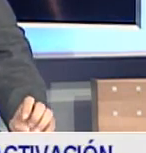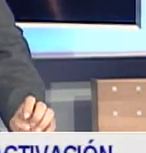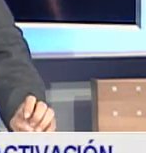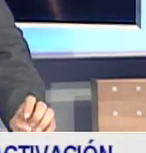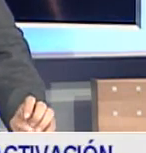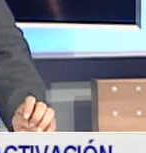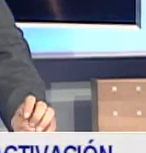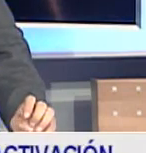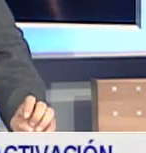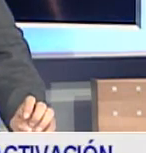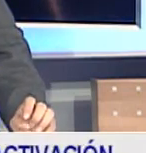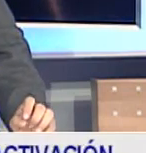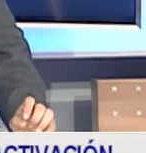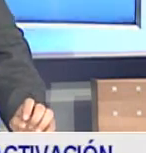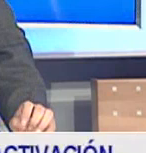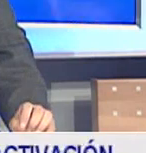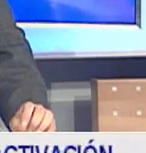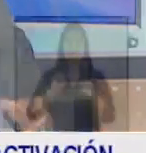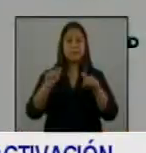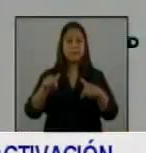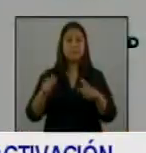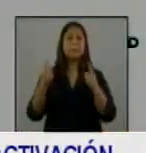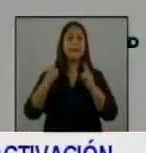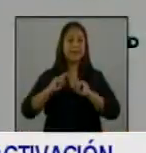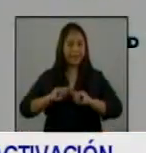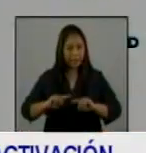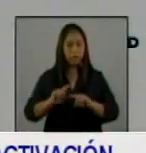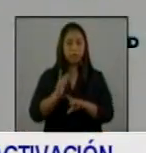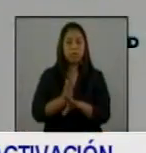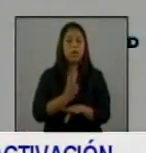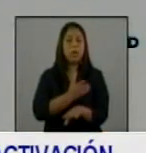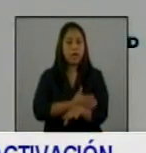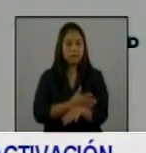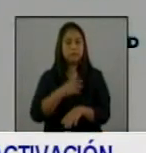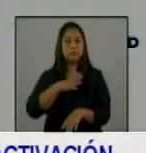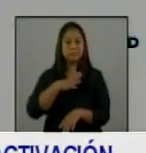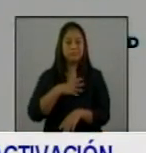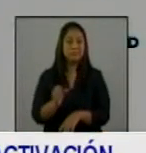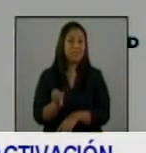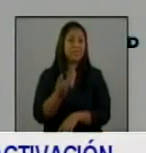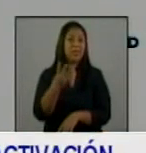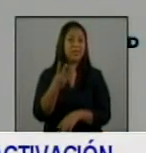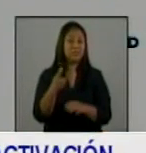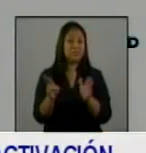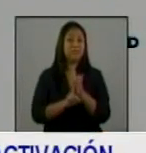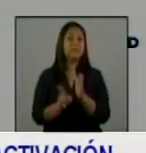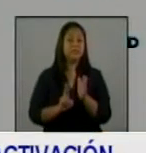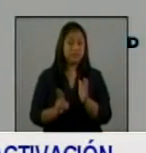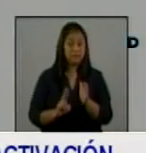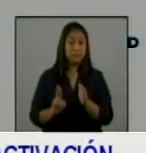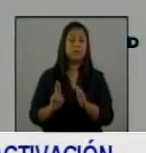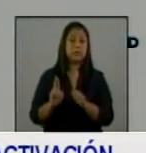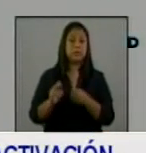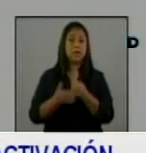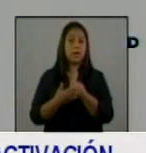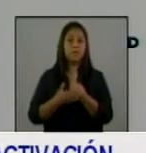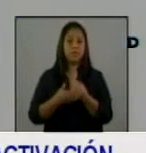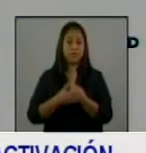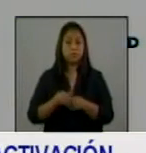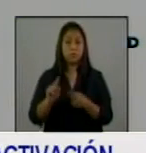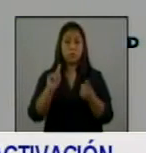dieron cuenta, este fin de semana se inició una nueva forma de contabilizar los casos de COVID-19, este tablero electrónico que